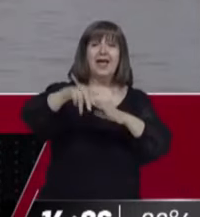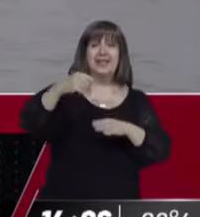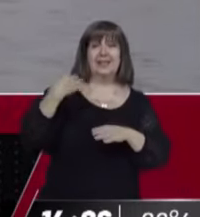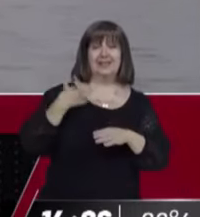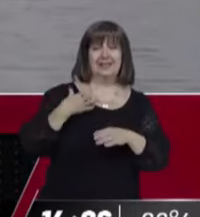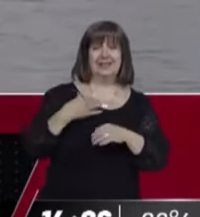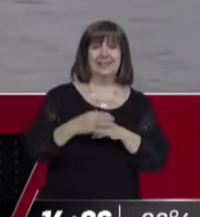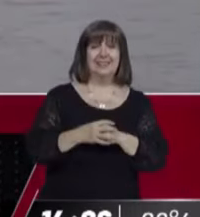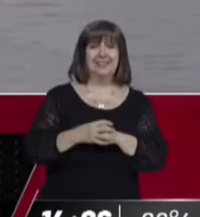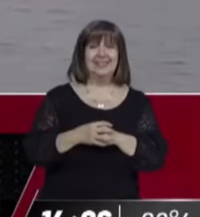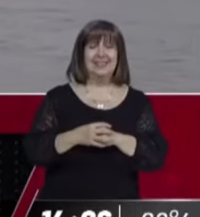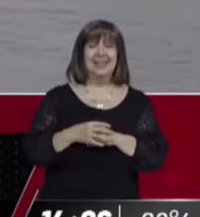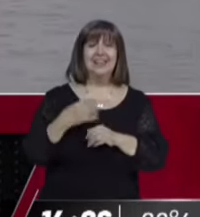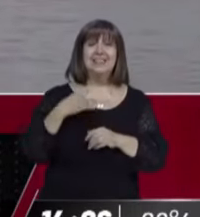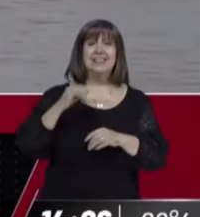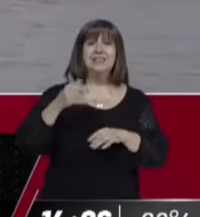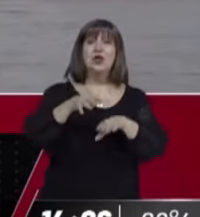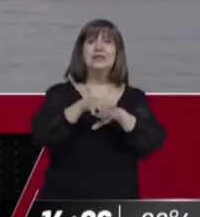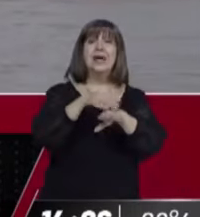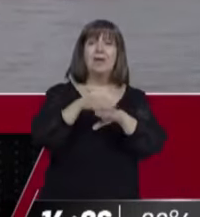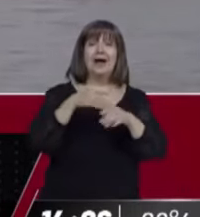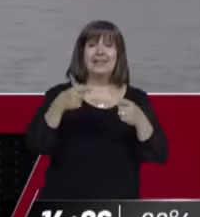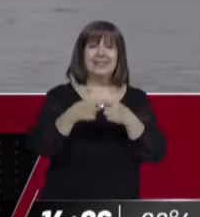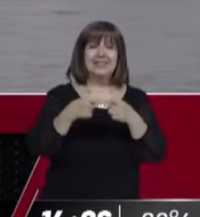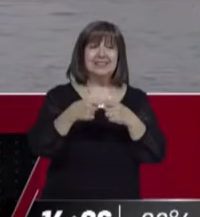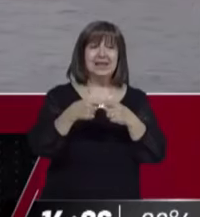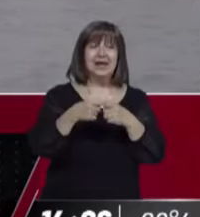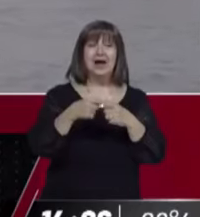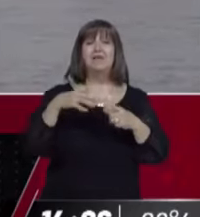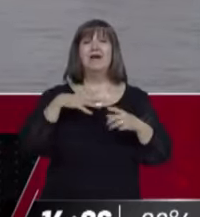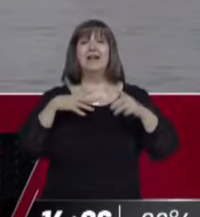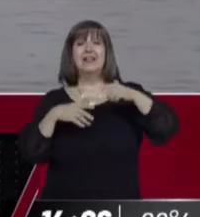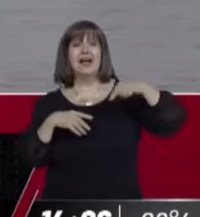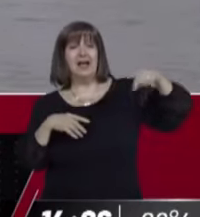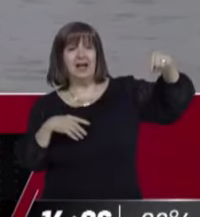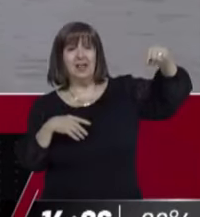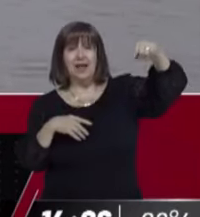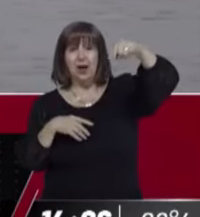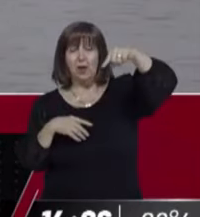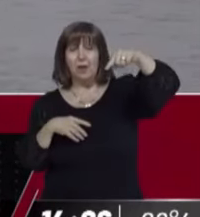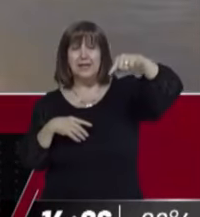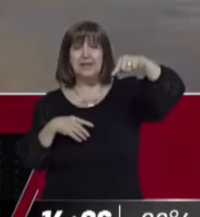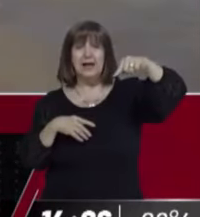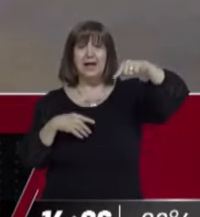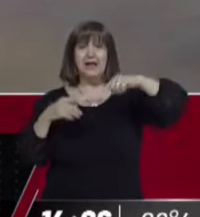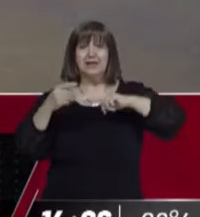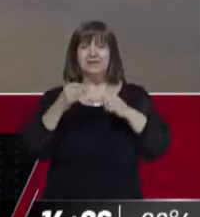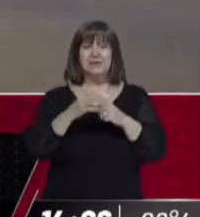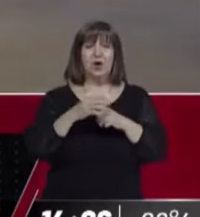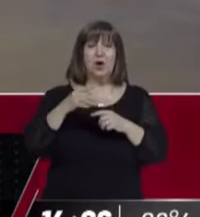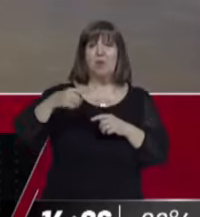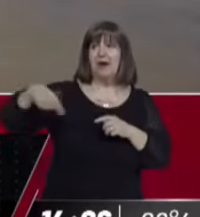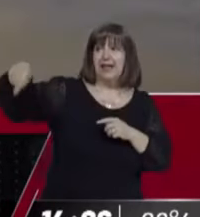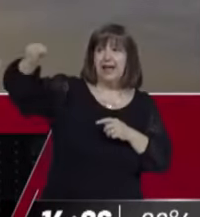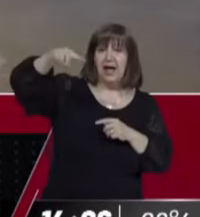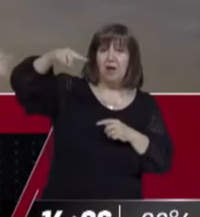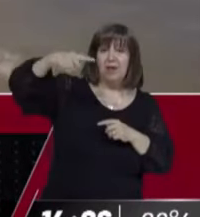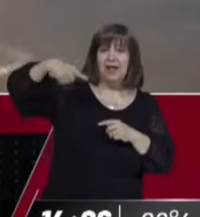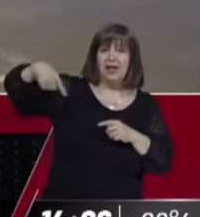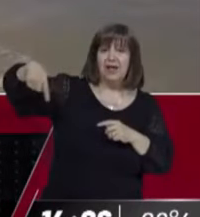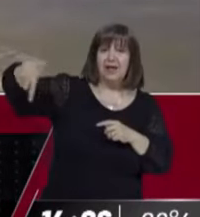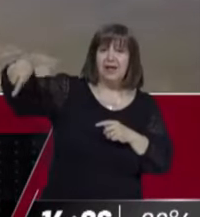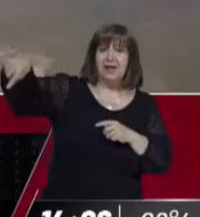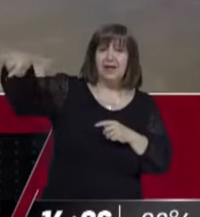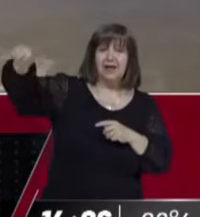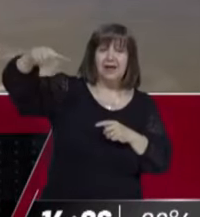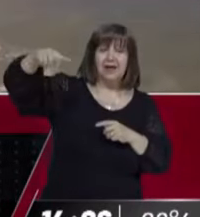Claro, no, me puse zapatillas. Lo que pasa es que tengo que bajar por allá. Y a ver, Tony, ¿vos querés que bajemos a ver, o por allá? ¿Puede bajar? Con no cuidado.